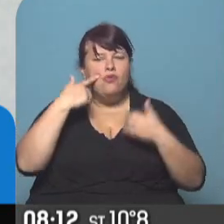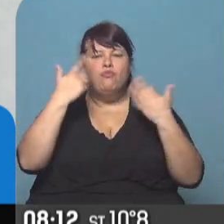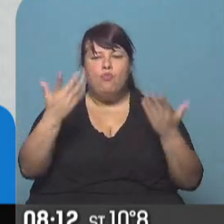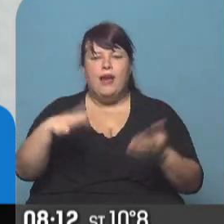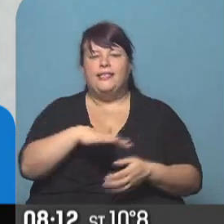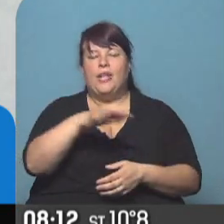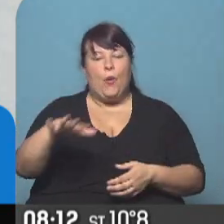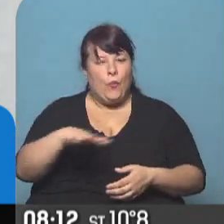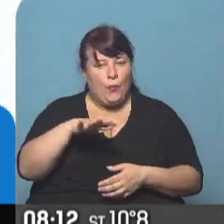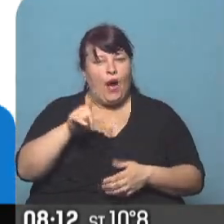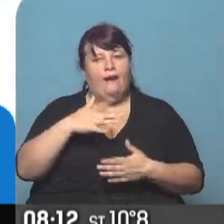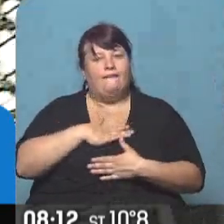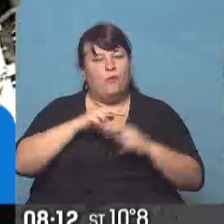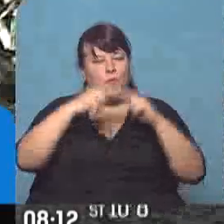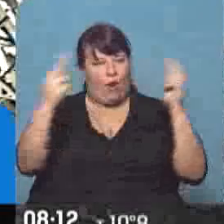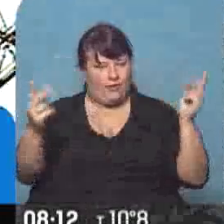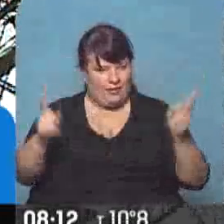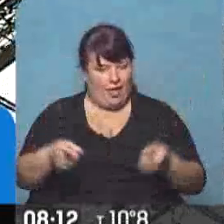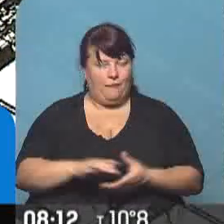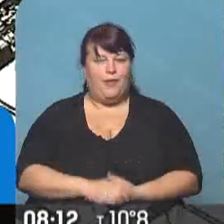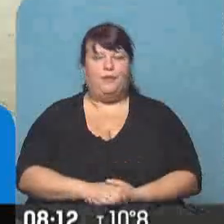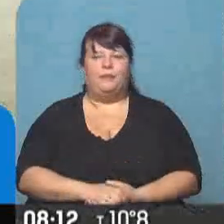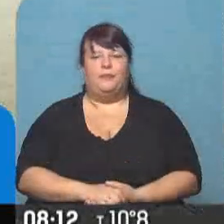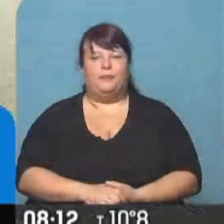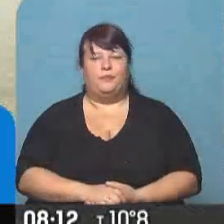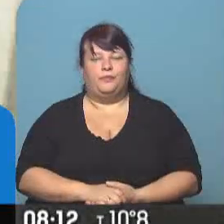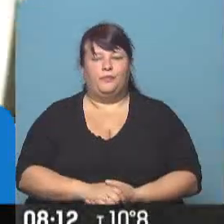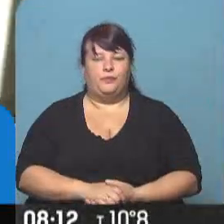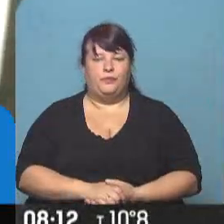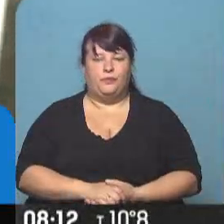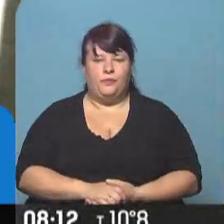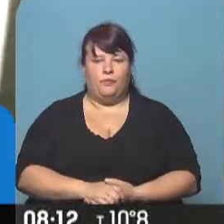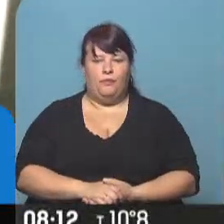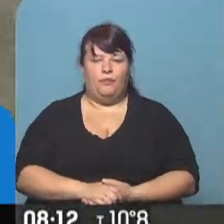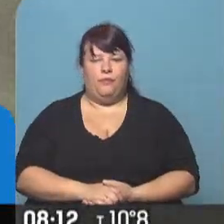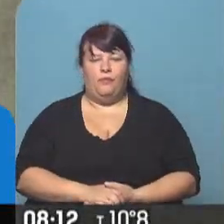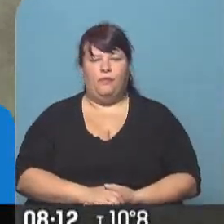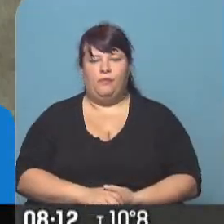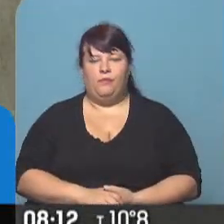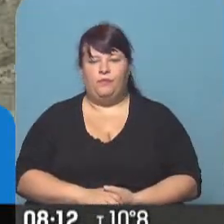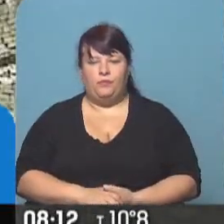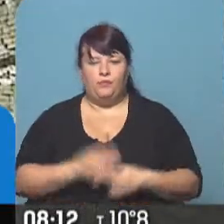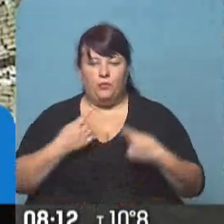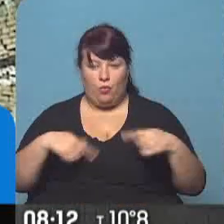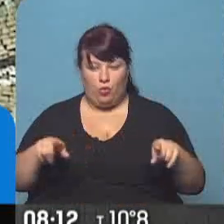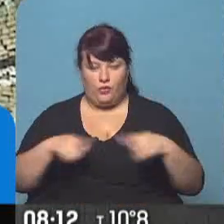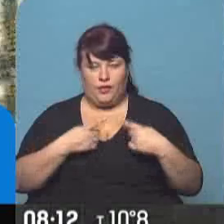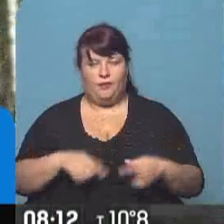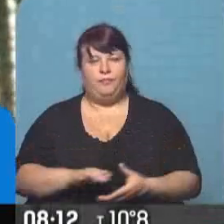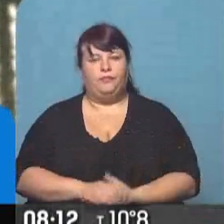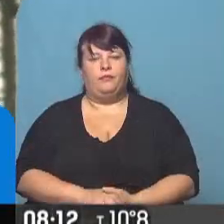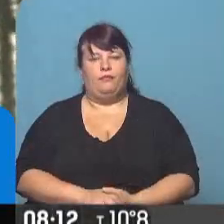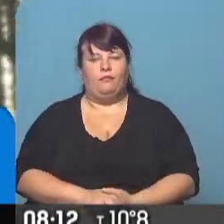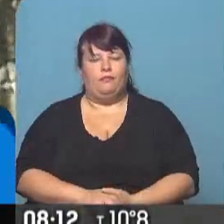este barrio y su querido puente. Puentes y corrajes donde el viento viene a usar,